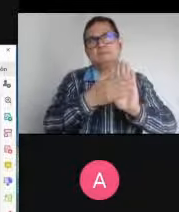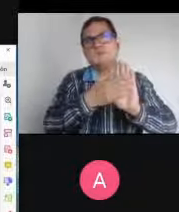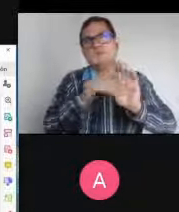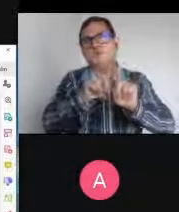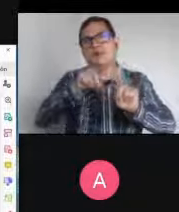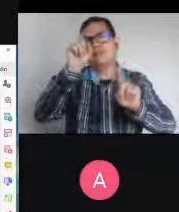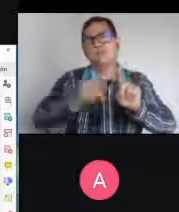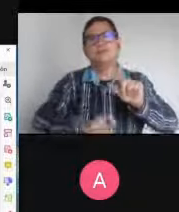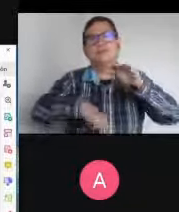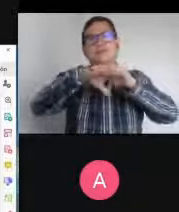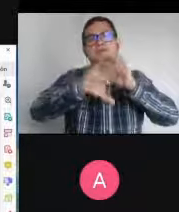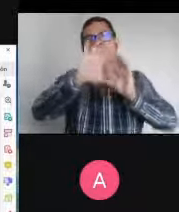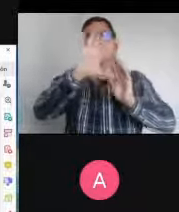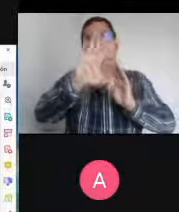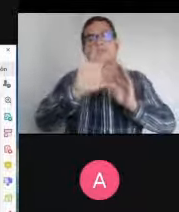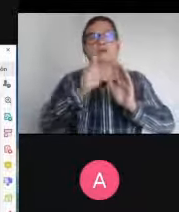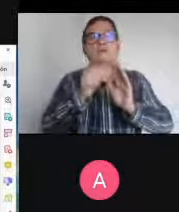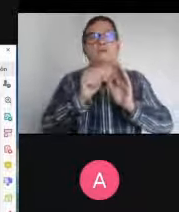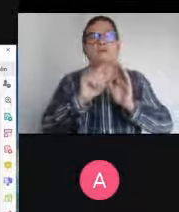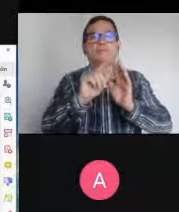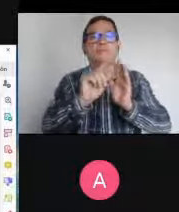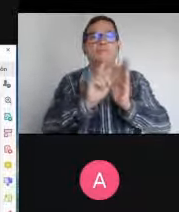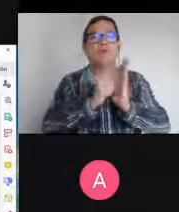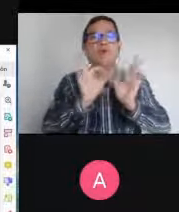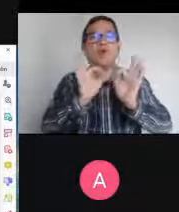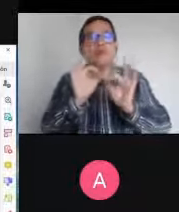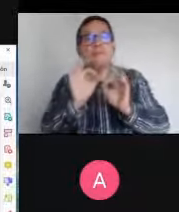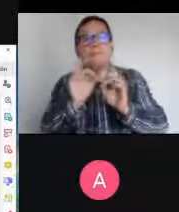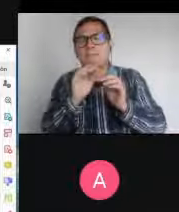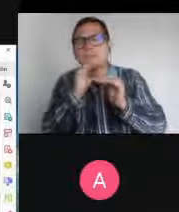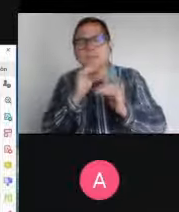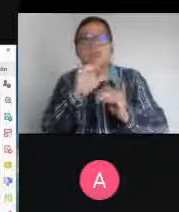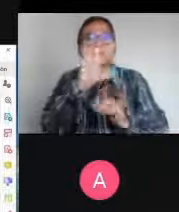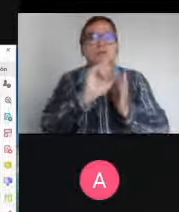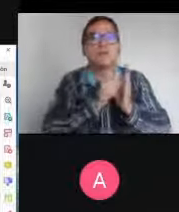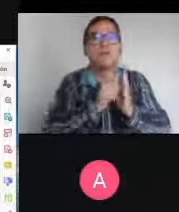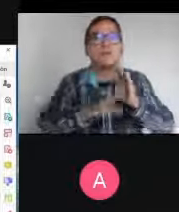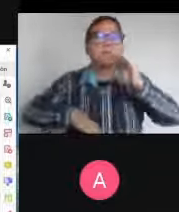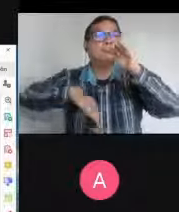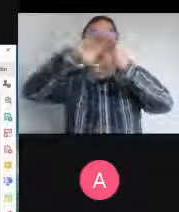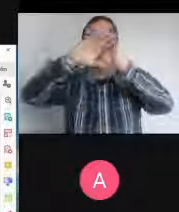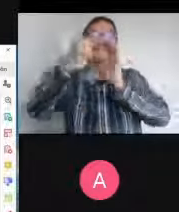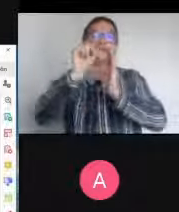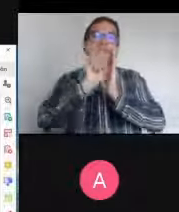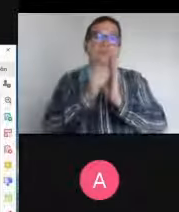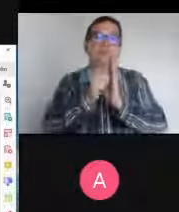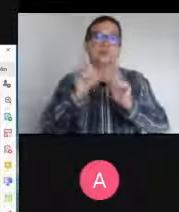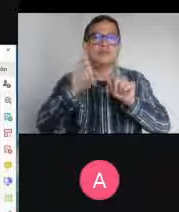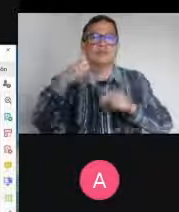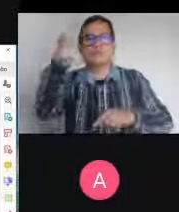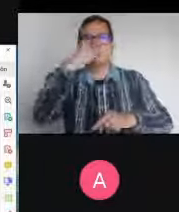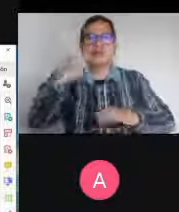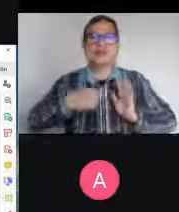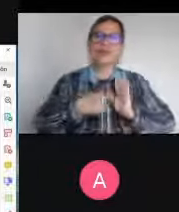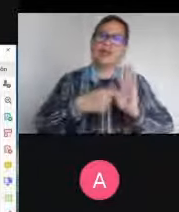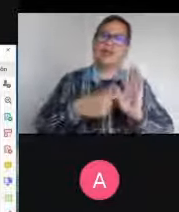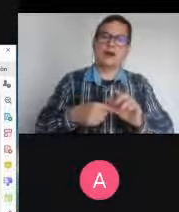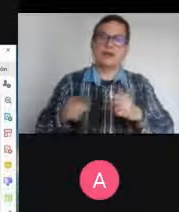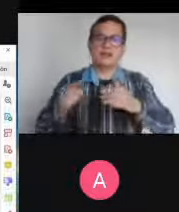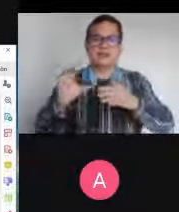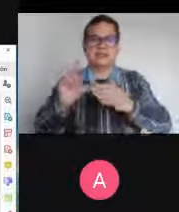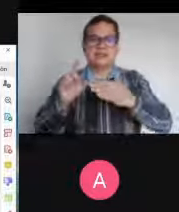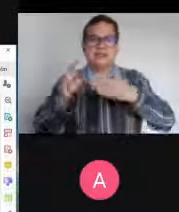minutos. En ese video, pues debemos mostrar el rostro, el estudiante debe presentarse, debe mostrar su documento